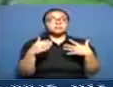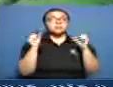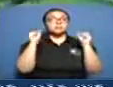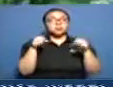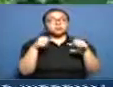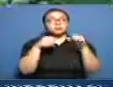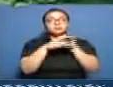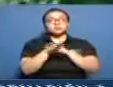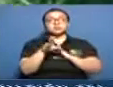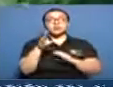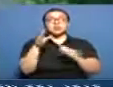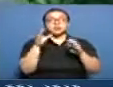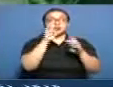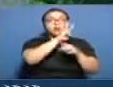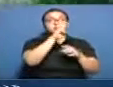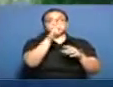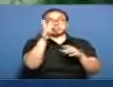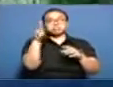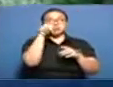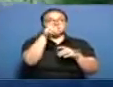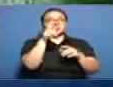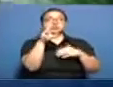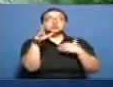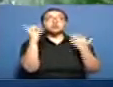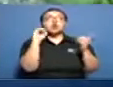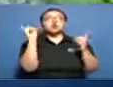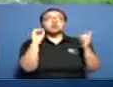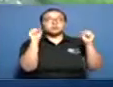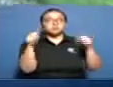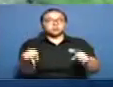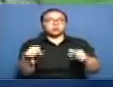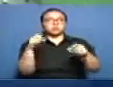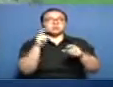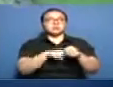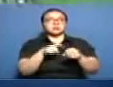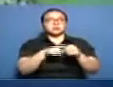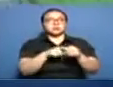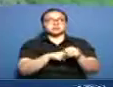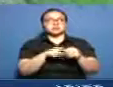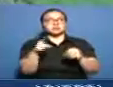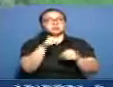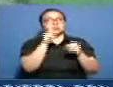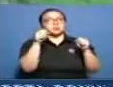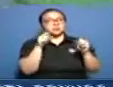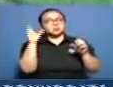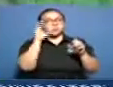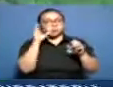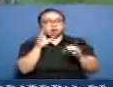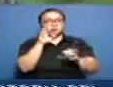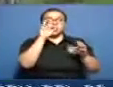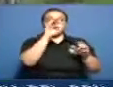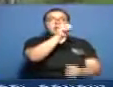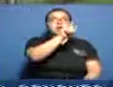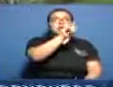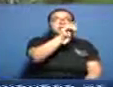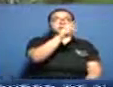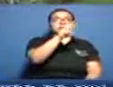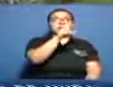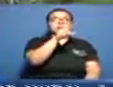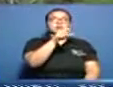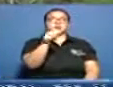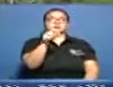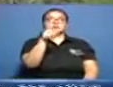los puntos a nivel nacional donde se puede participar. Exactamente. Ustedes abren la página web de la Alianza por el Millón de Hectáreas o del Ministerio de Ambiente. Ahí